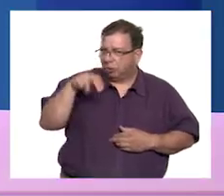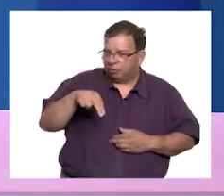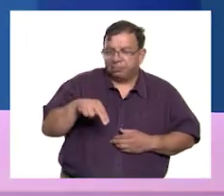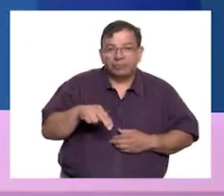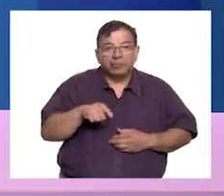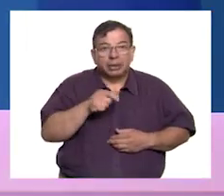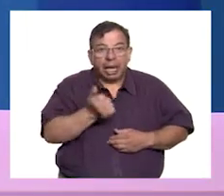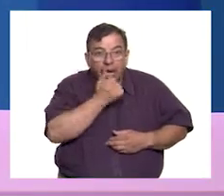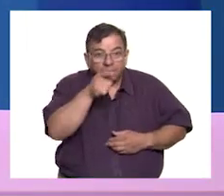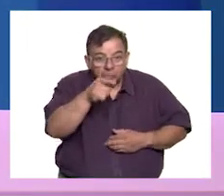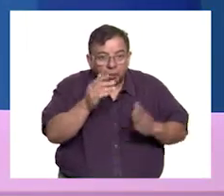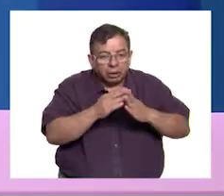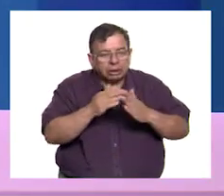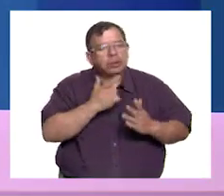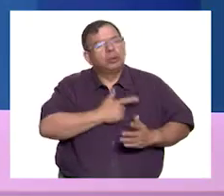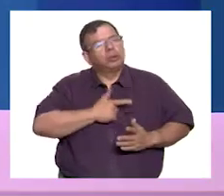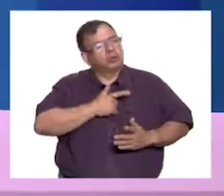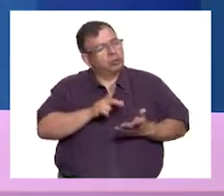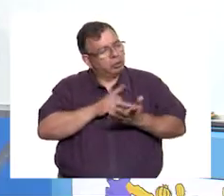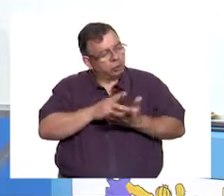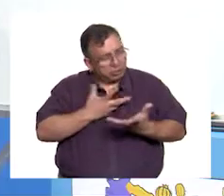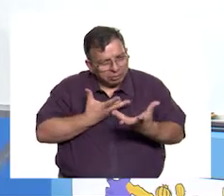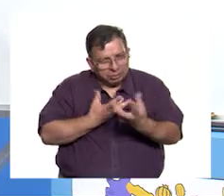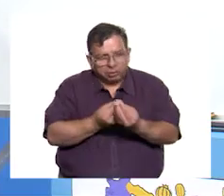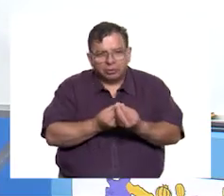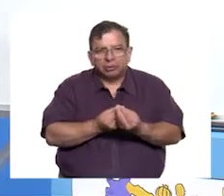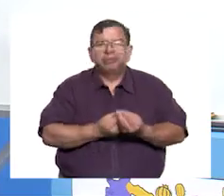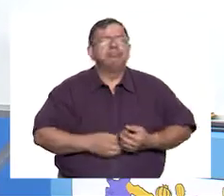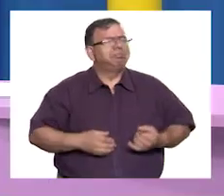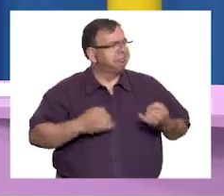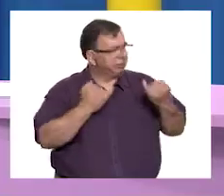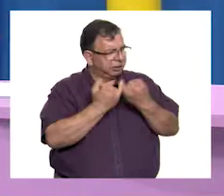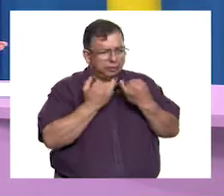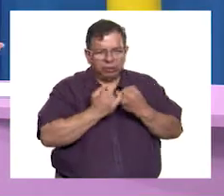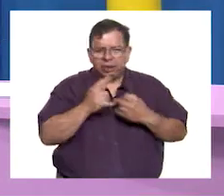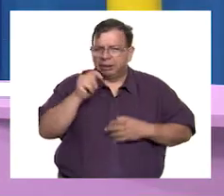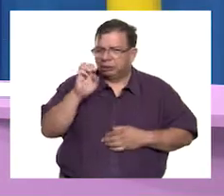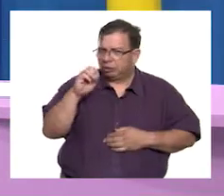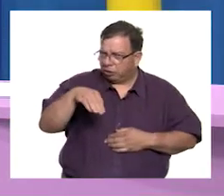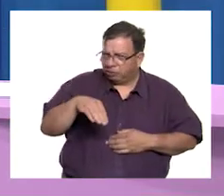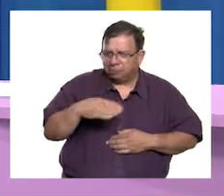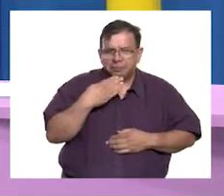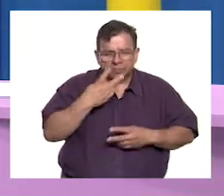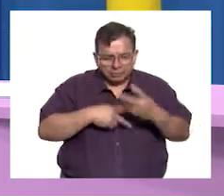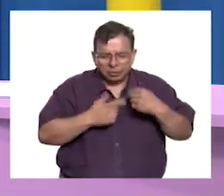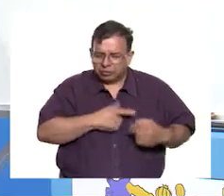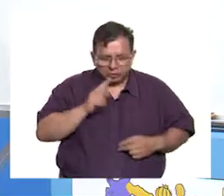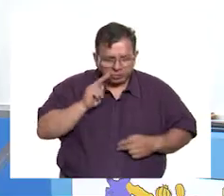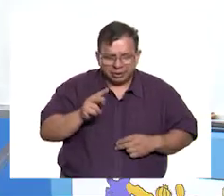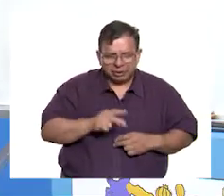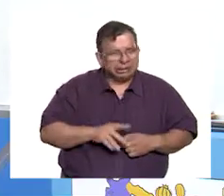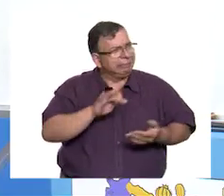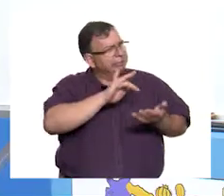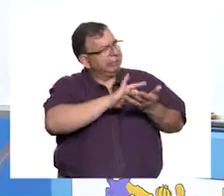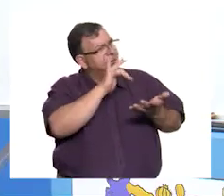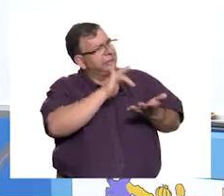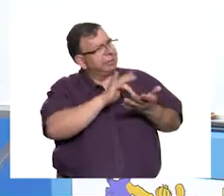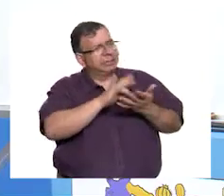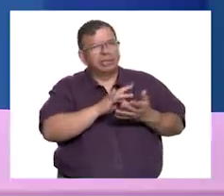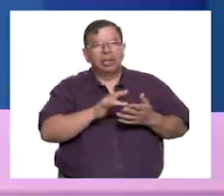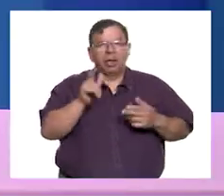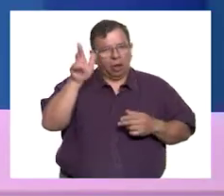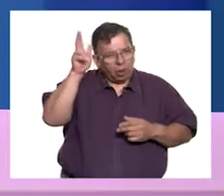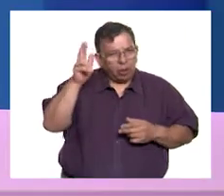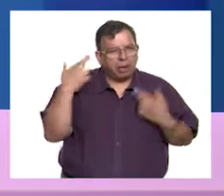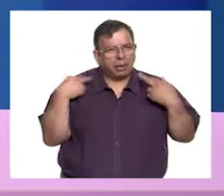en casa. Un gusto nuevamente estar con ustedes. Igualmente, maestro Ton, bienvenido, qué gusto verte. Gracias, Juan Carlos. Hola,